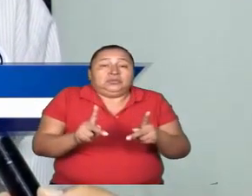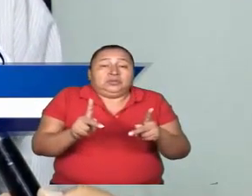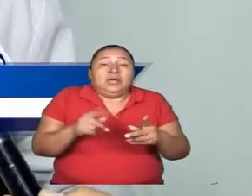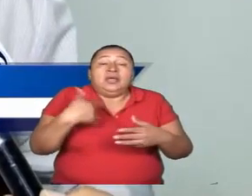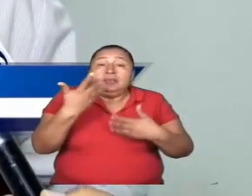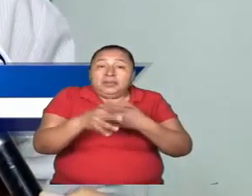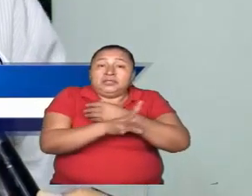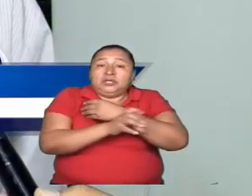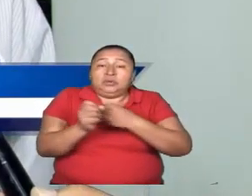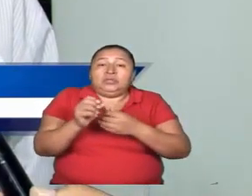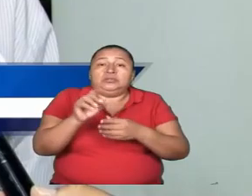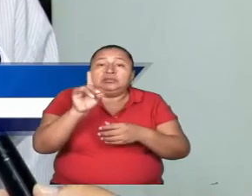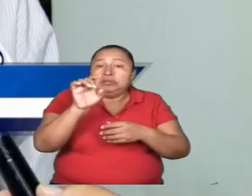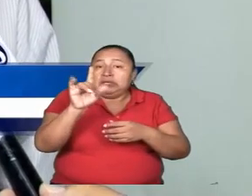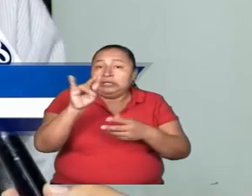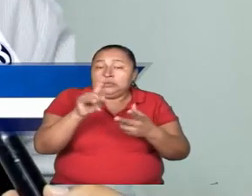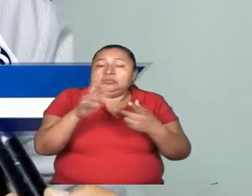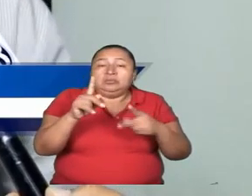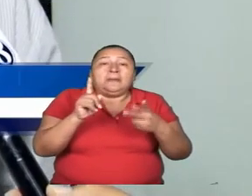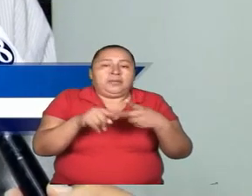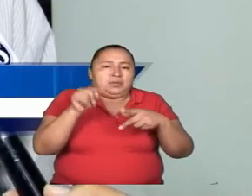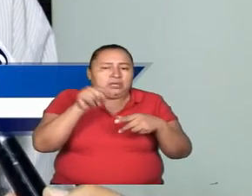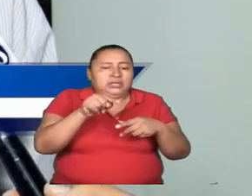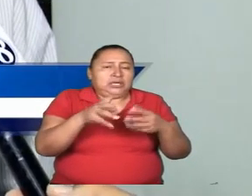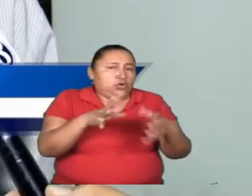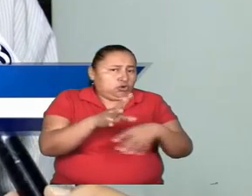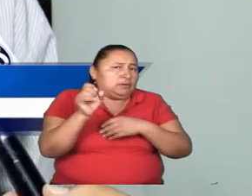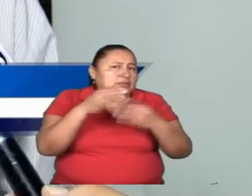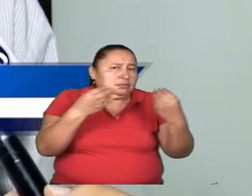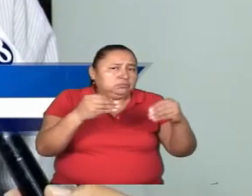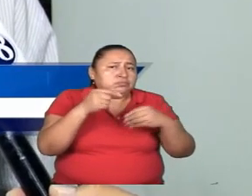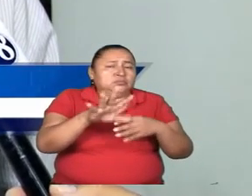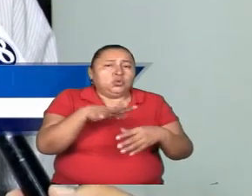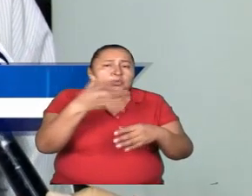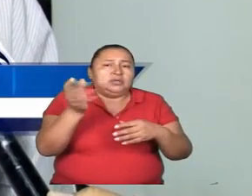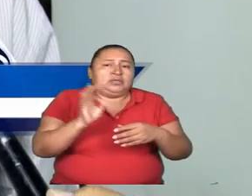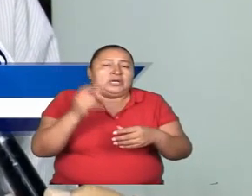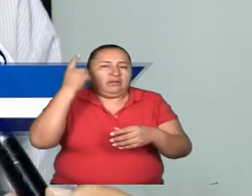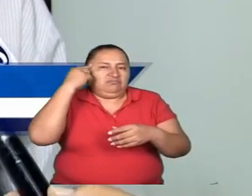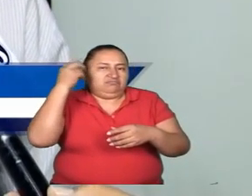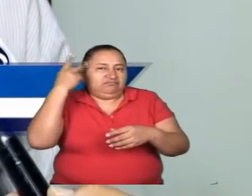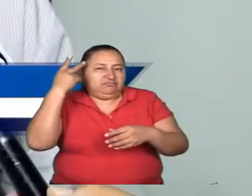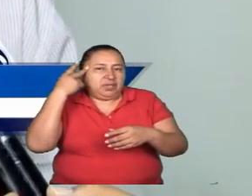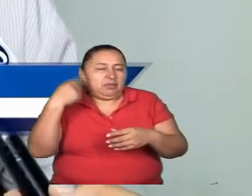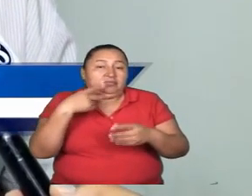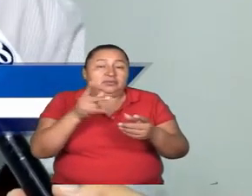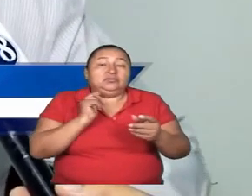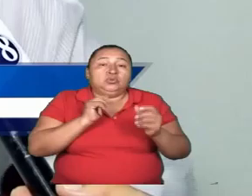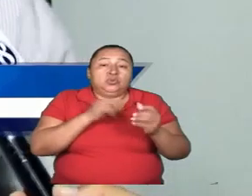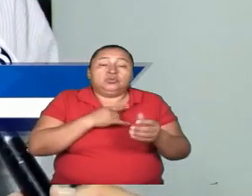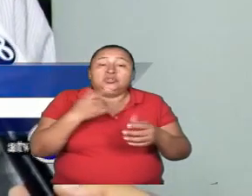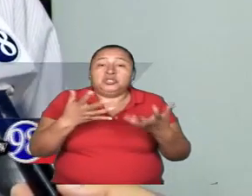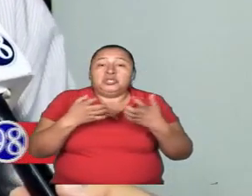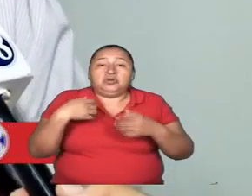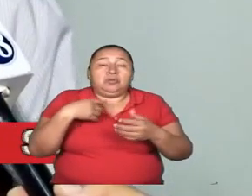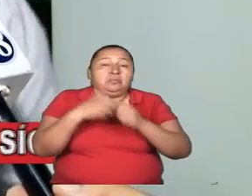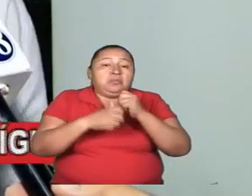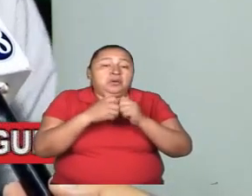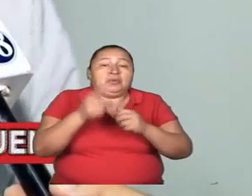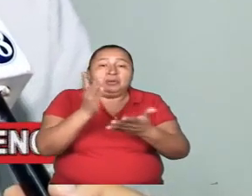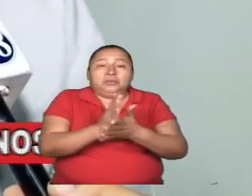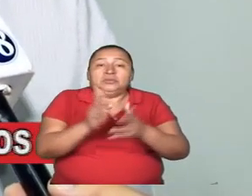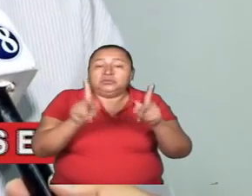robarse la metálica es un delito, ¿no? Pero además este ya sí sería ya con alevosía, con ventaja, porque lo que estoy buscando es perjudicar a alguien, porque